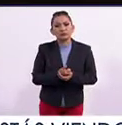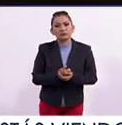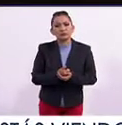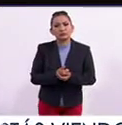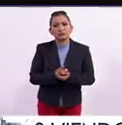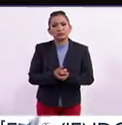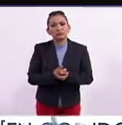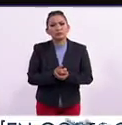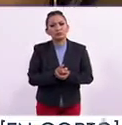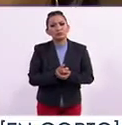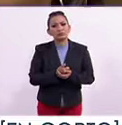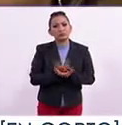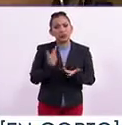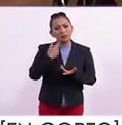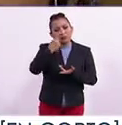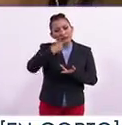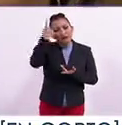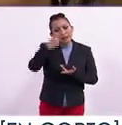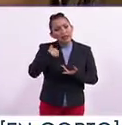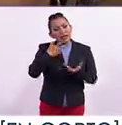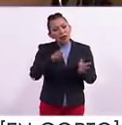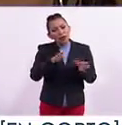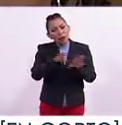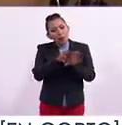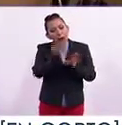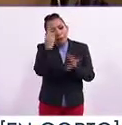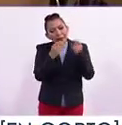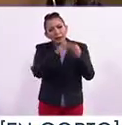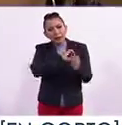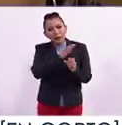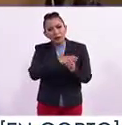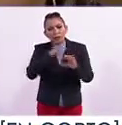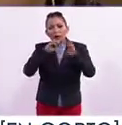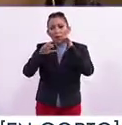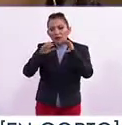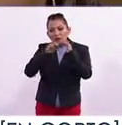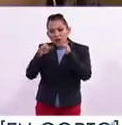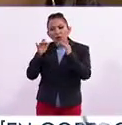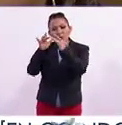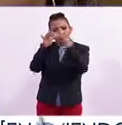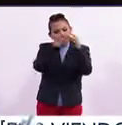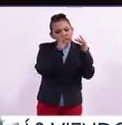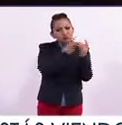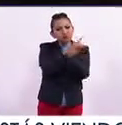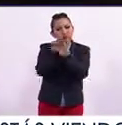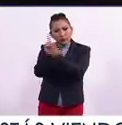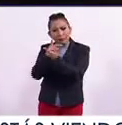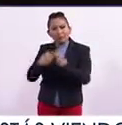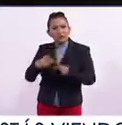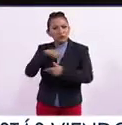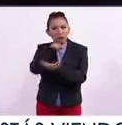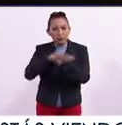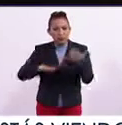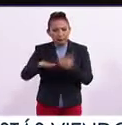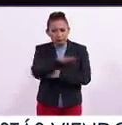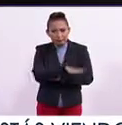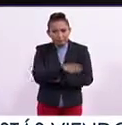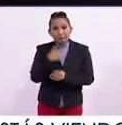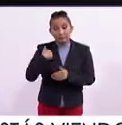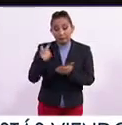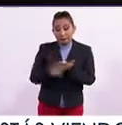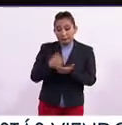se me hizo fácil pues la comunicación aquí y la interacción con la gente local, ¿no? Y en la escuela era un